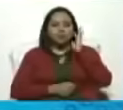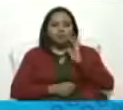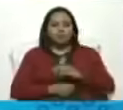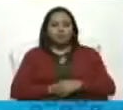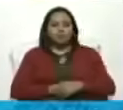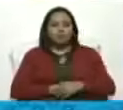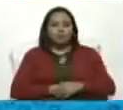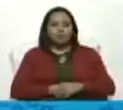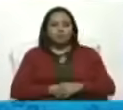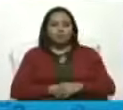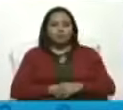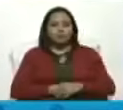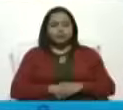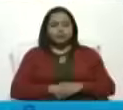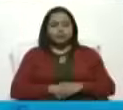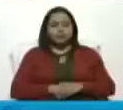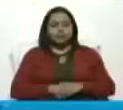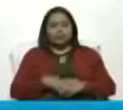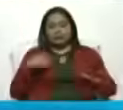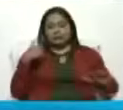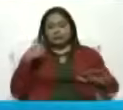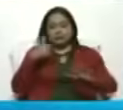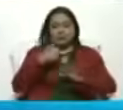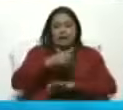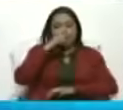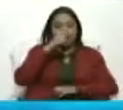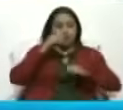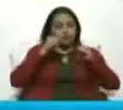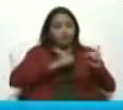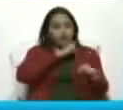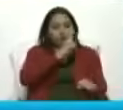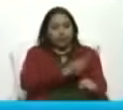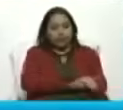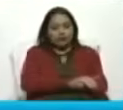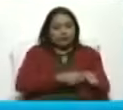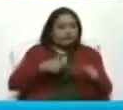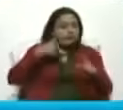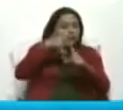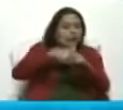Ha sido largo e intenso el camino.